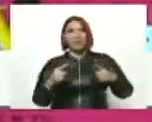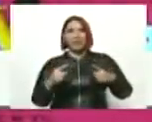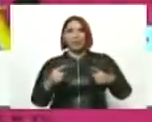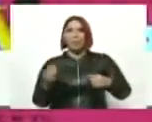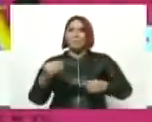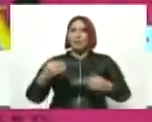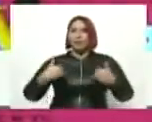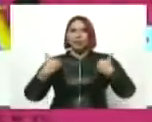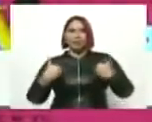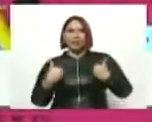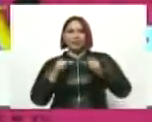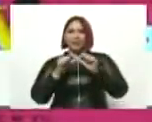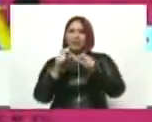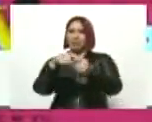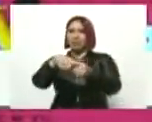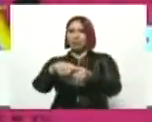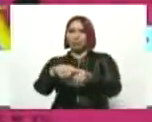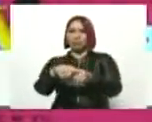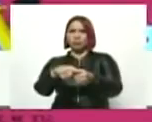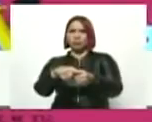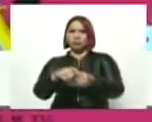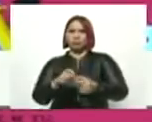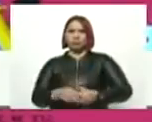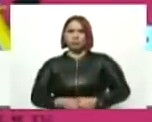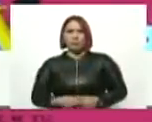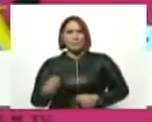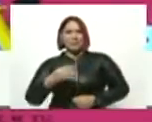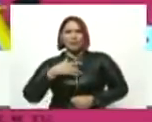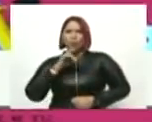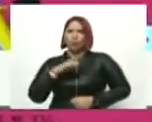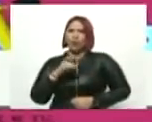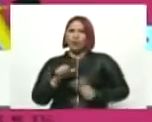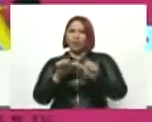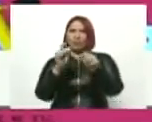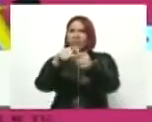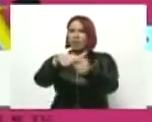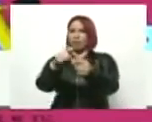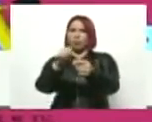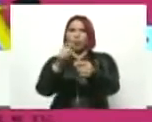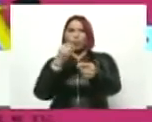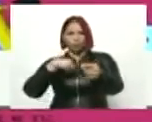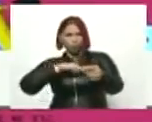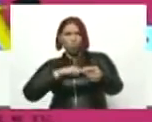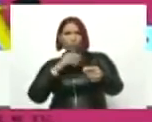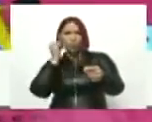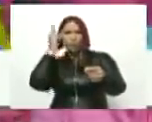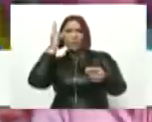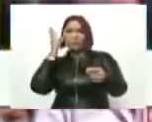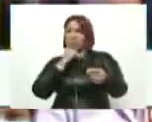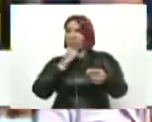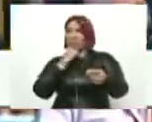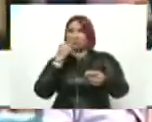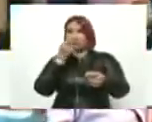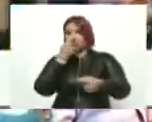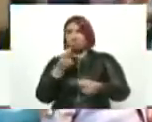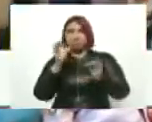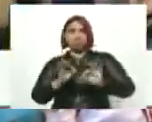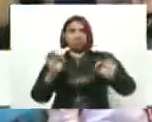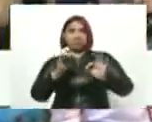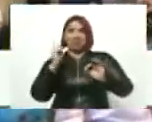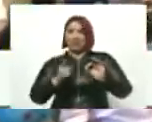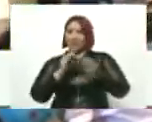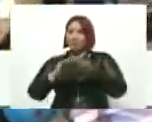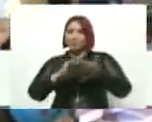afecta que se queden adentro. Más nos duele que se queden adentro y que no seamos capaces de hacer nada para corregir lo que tengamos que